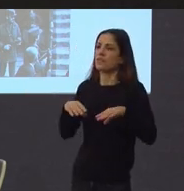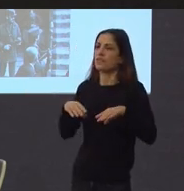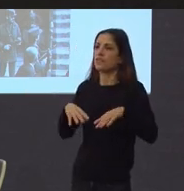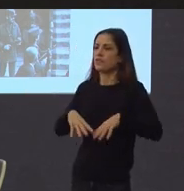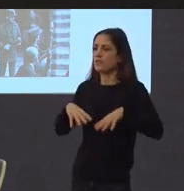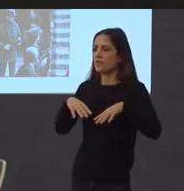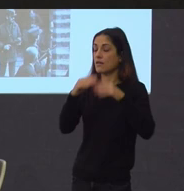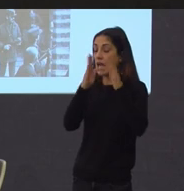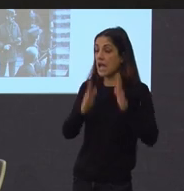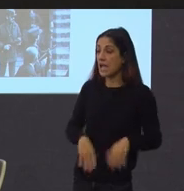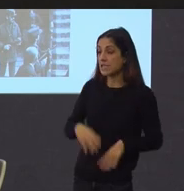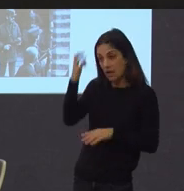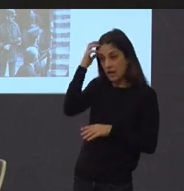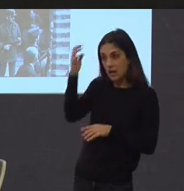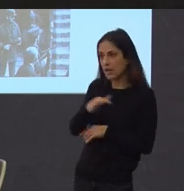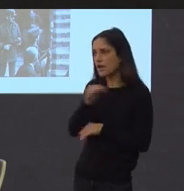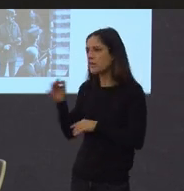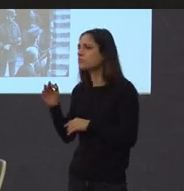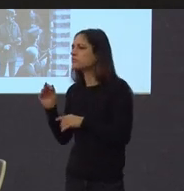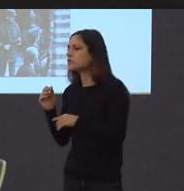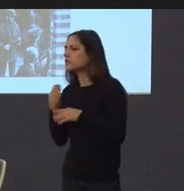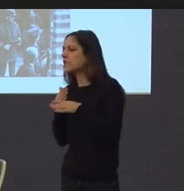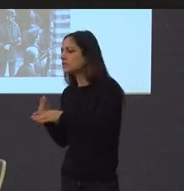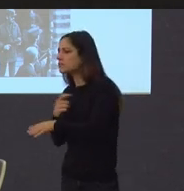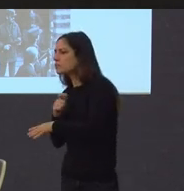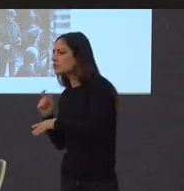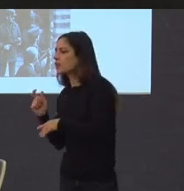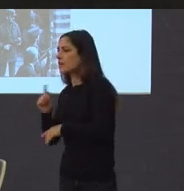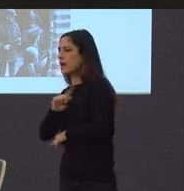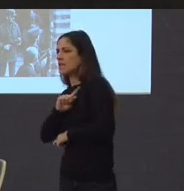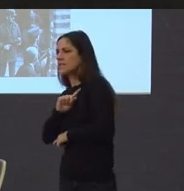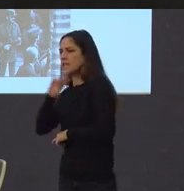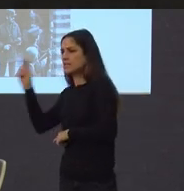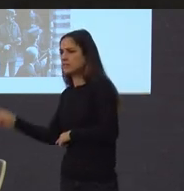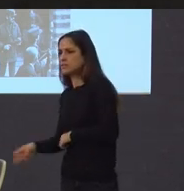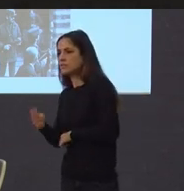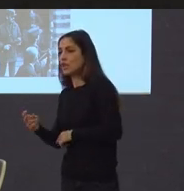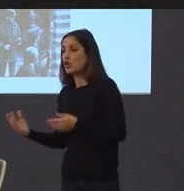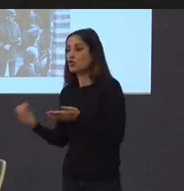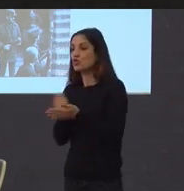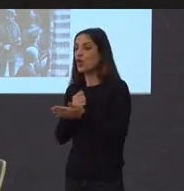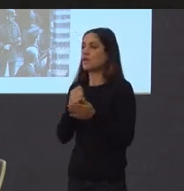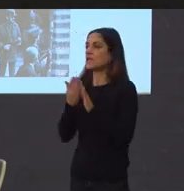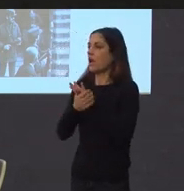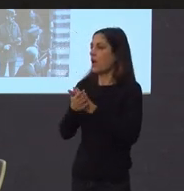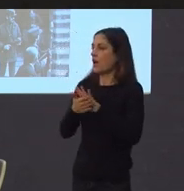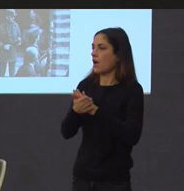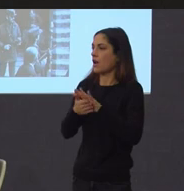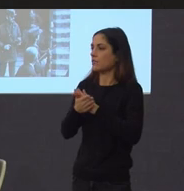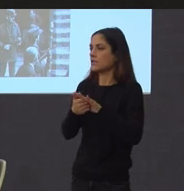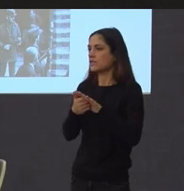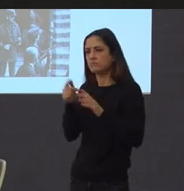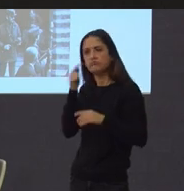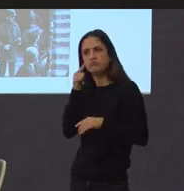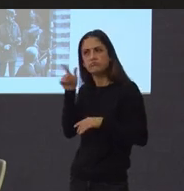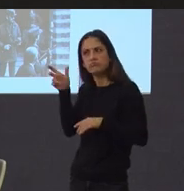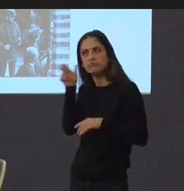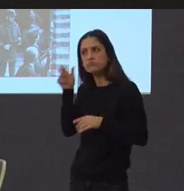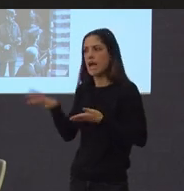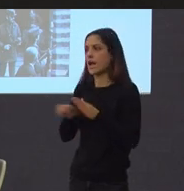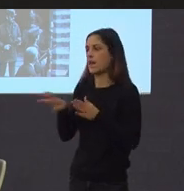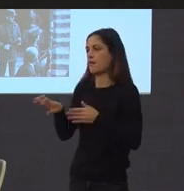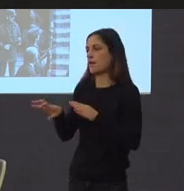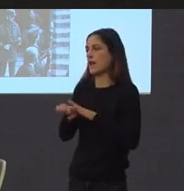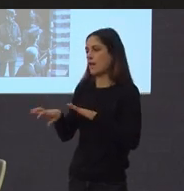e a Jugen, a Junta Xeral dos Militares, gravou todas estas conversas, é un secreto, non o podemos